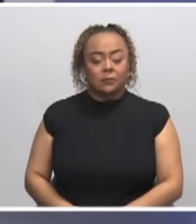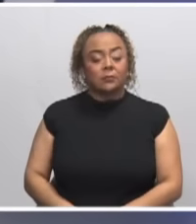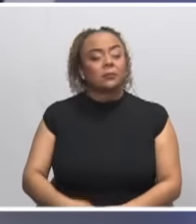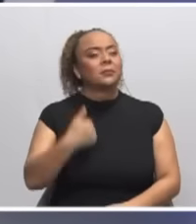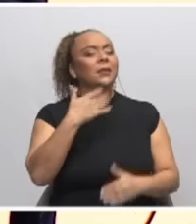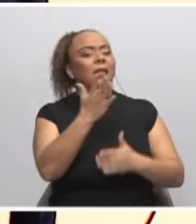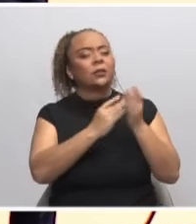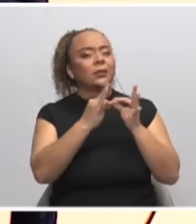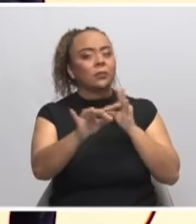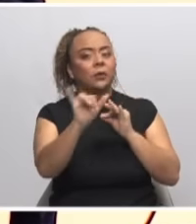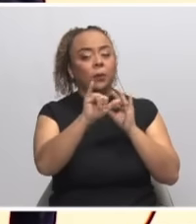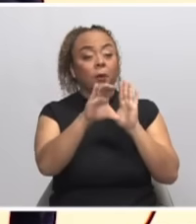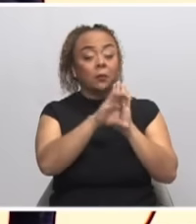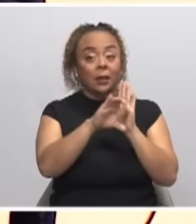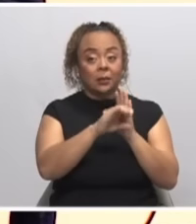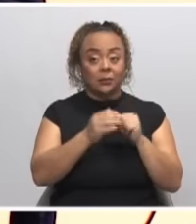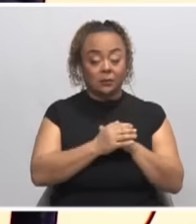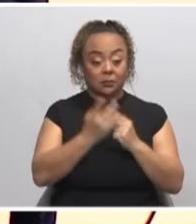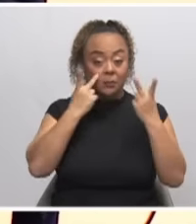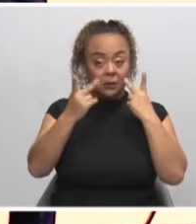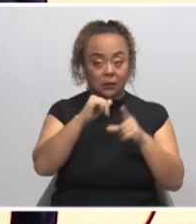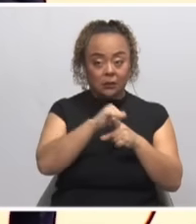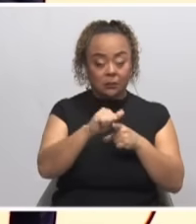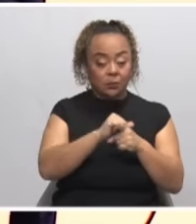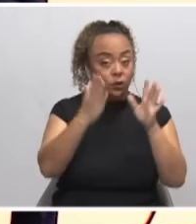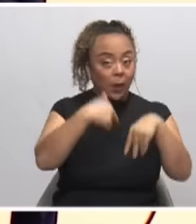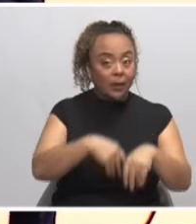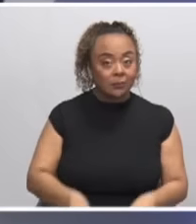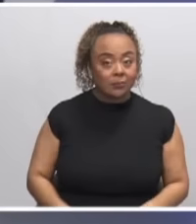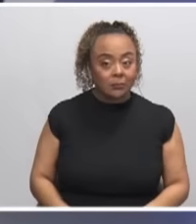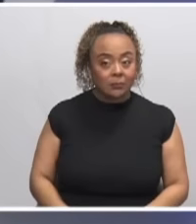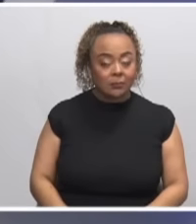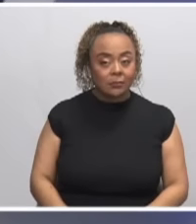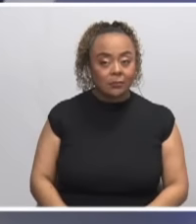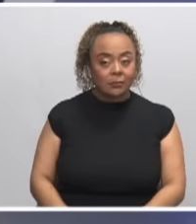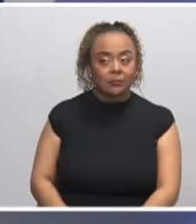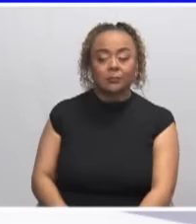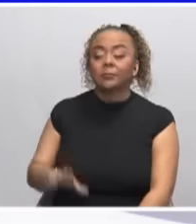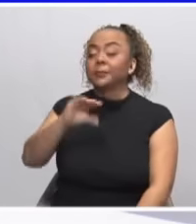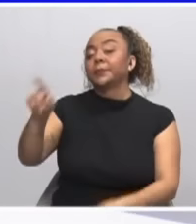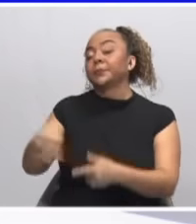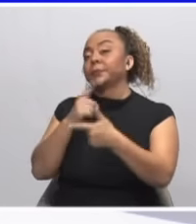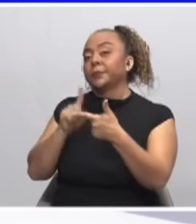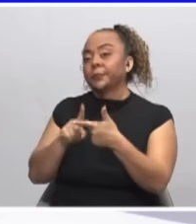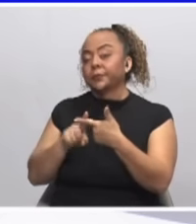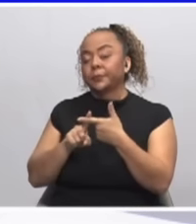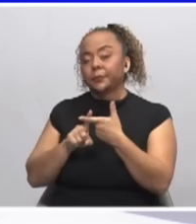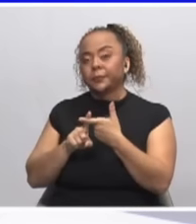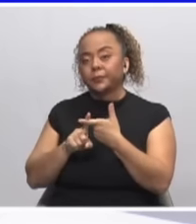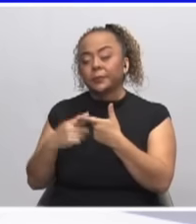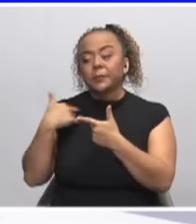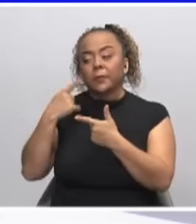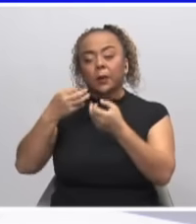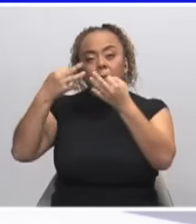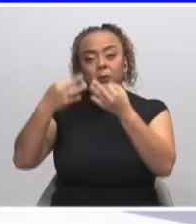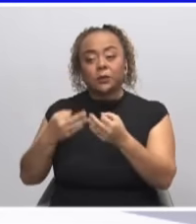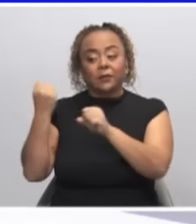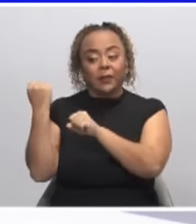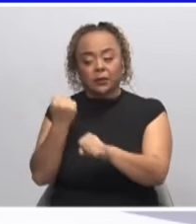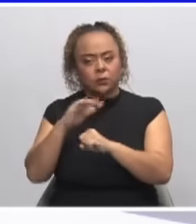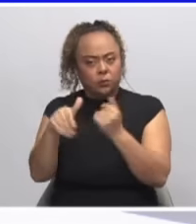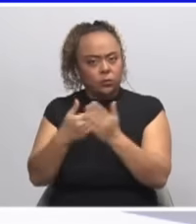algo tan simple como imágenes como las vistas del entrenamiento nada no hay nada y segundo eh que haya una posición federativa